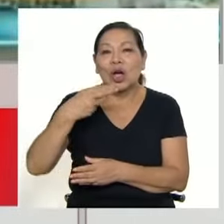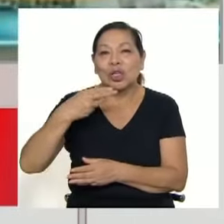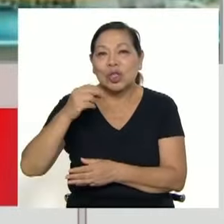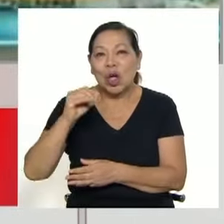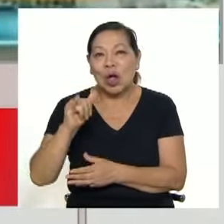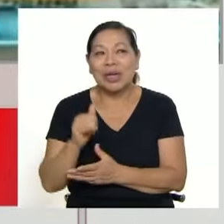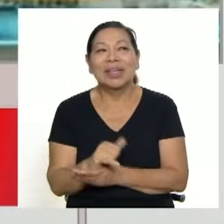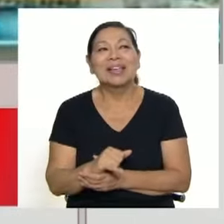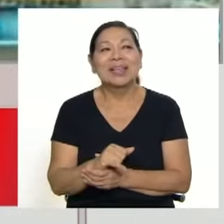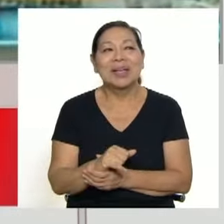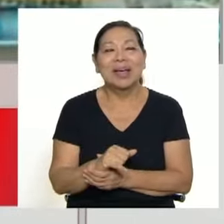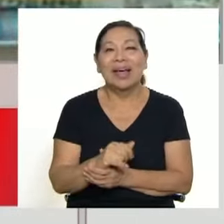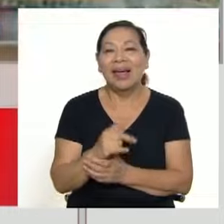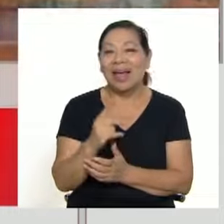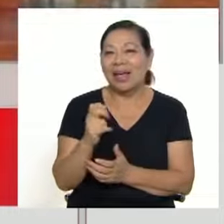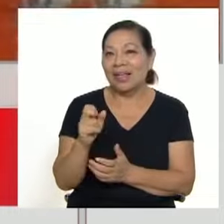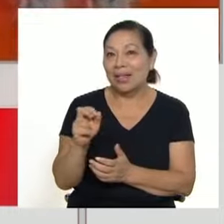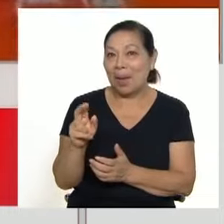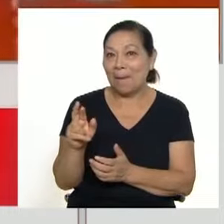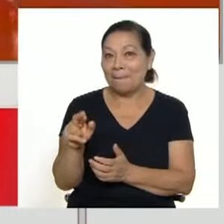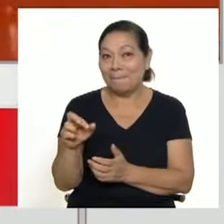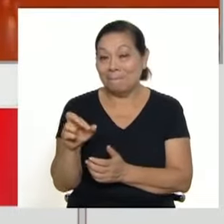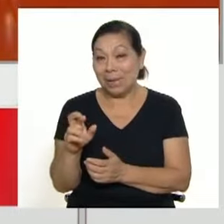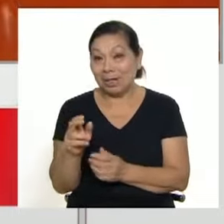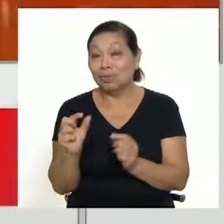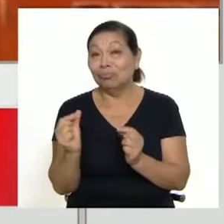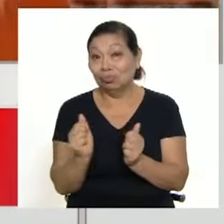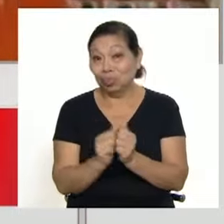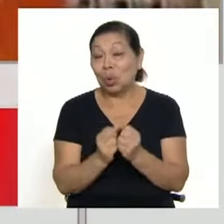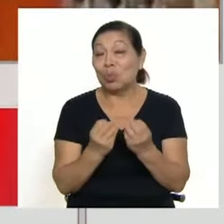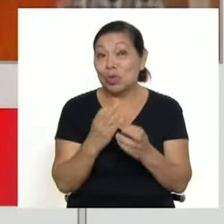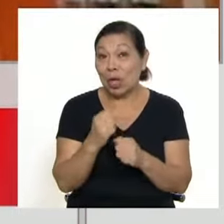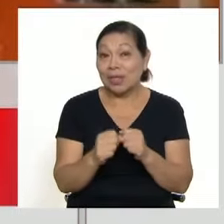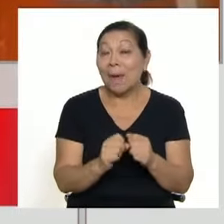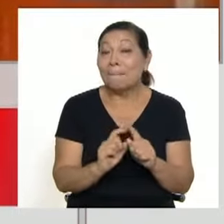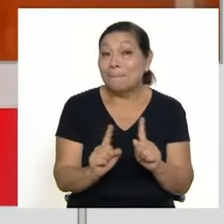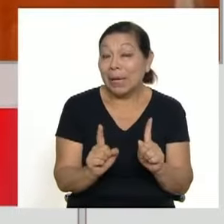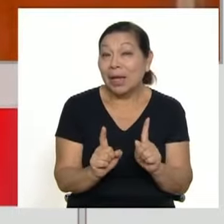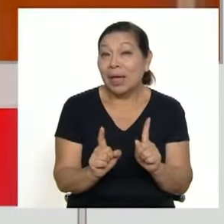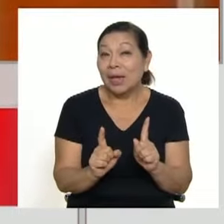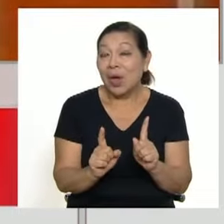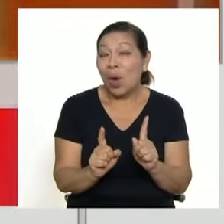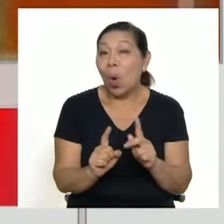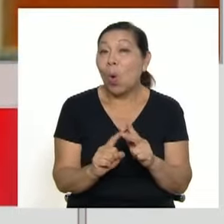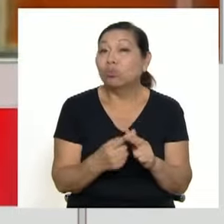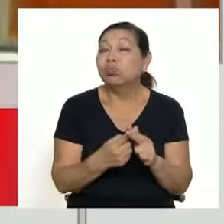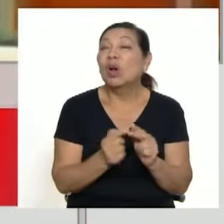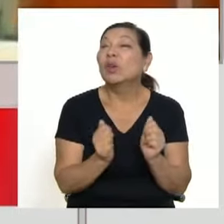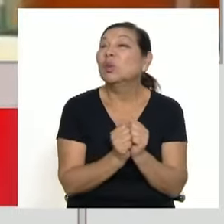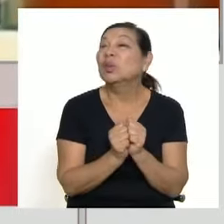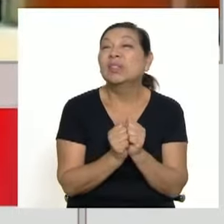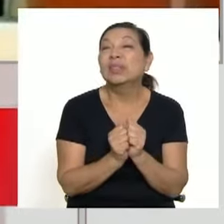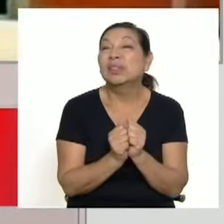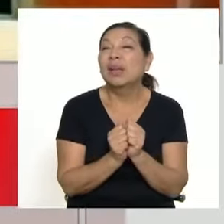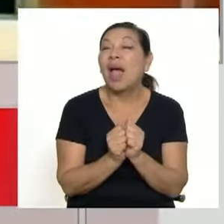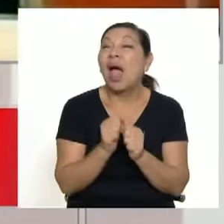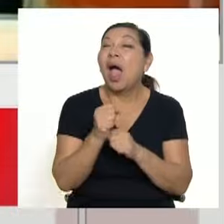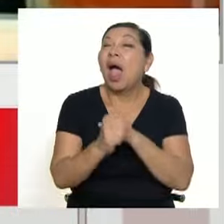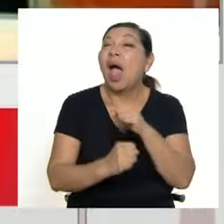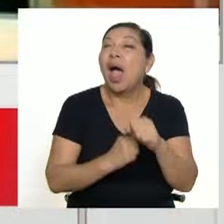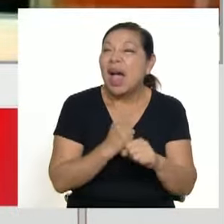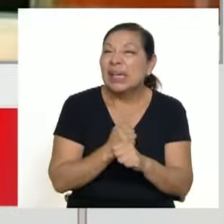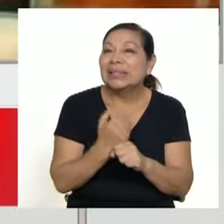Cabellos. Johnny Kimper. Bueno, con él has compartido muchos años, pero desde los que iniciaron contigo, con el paso de los